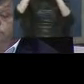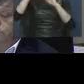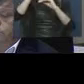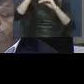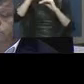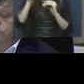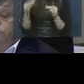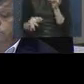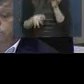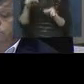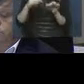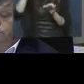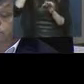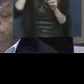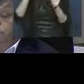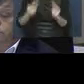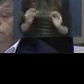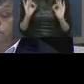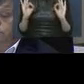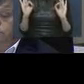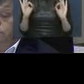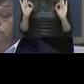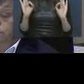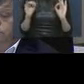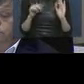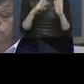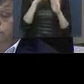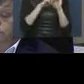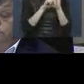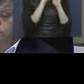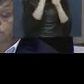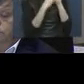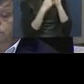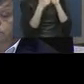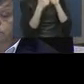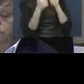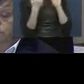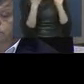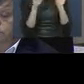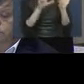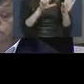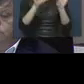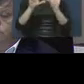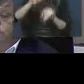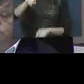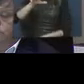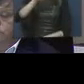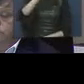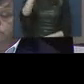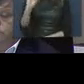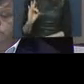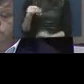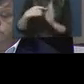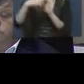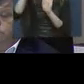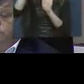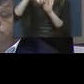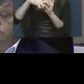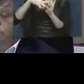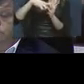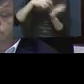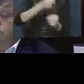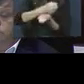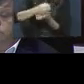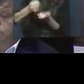esta justicia especializada este proyecto de ley. Yo destaco que en un 99,9% este proyecto fue